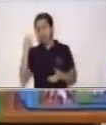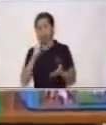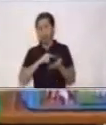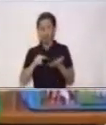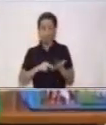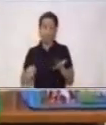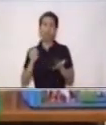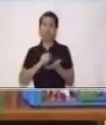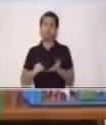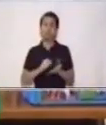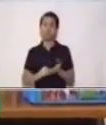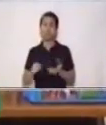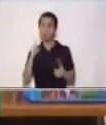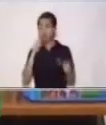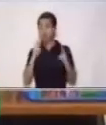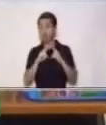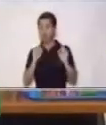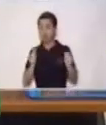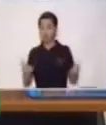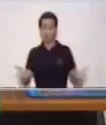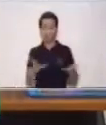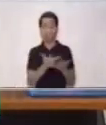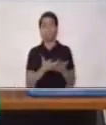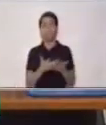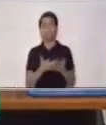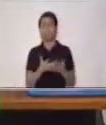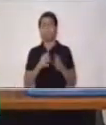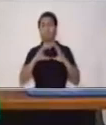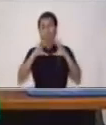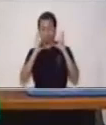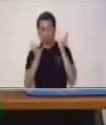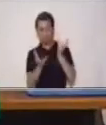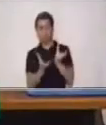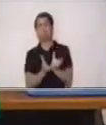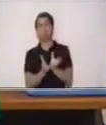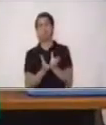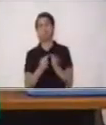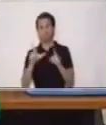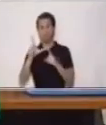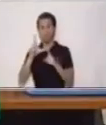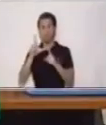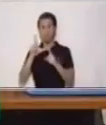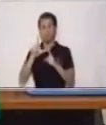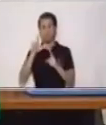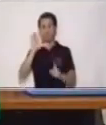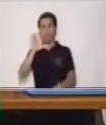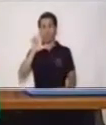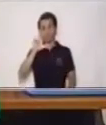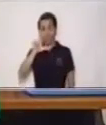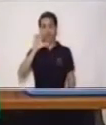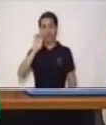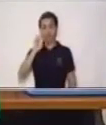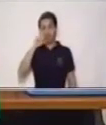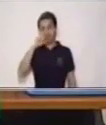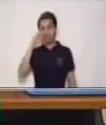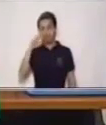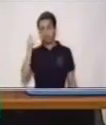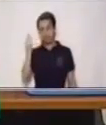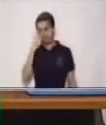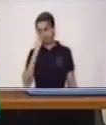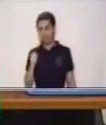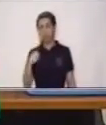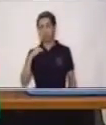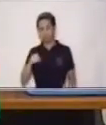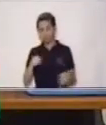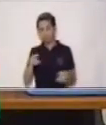a conocer este mundo maravilloso de las letras. Muy bien, entonces vamos a desarrollar habilidades lingüísticas, las cuales nos